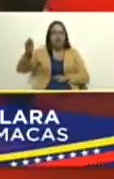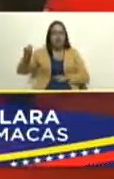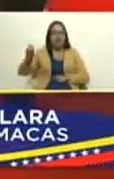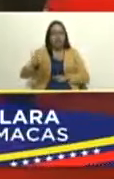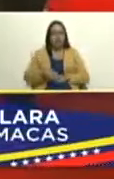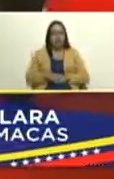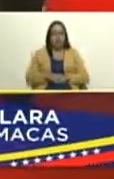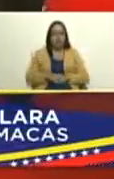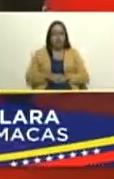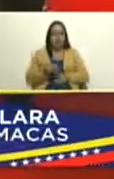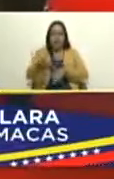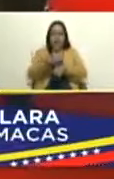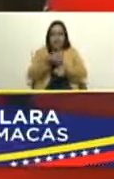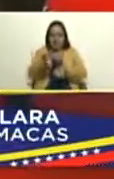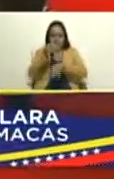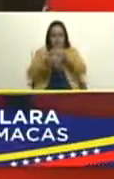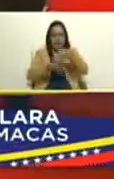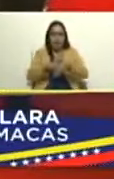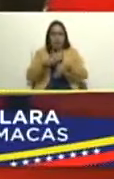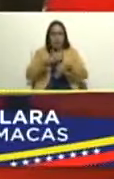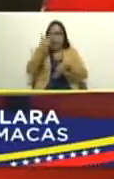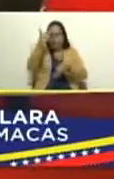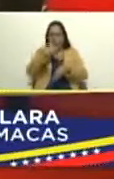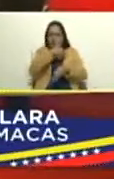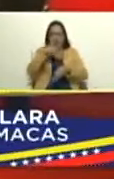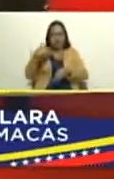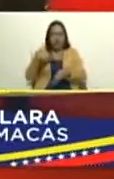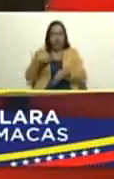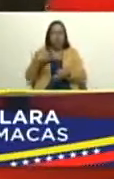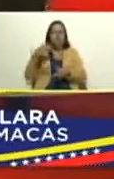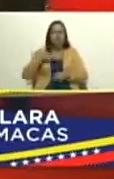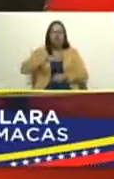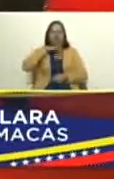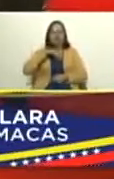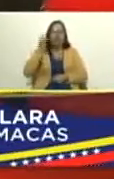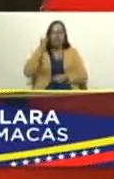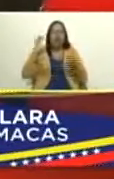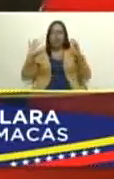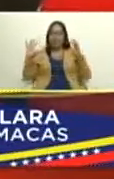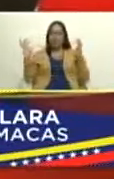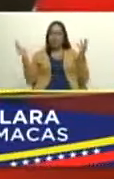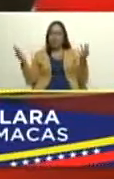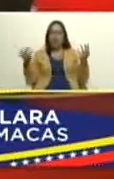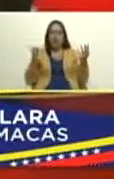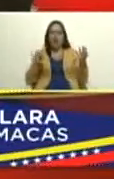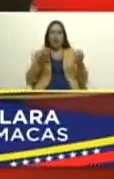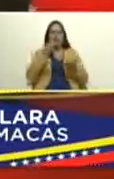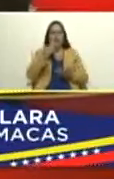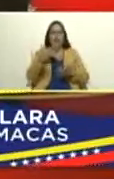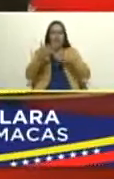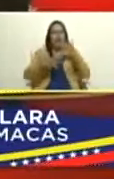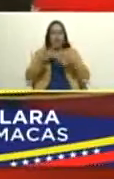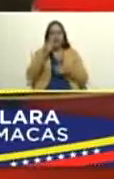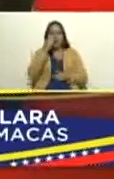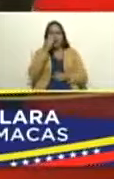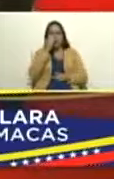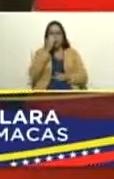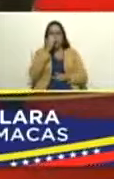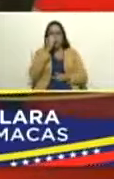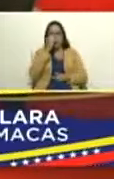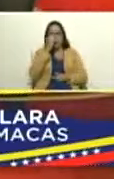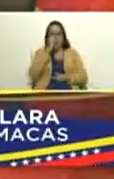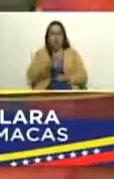Tintorero. Y como usted lo dijo, soy bendito y estoy rodeado entre mujeres aquí. Estamos en una bella actividad de